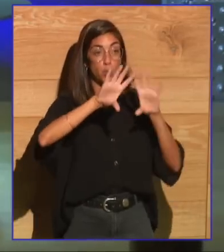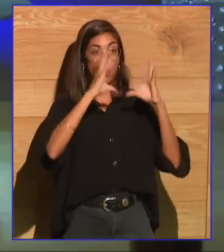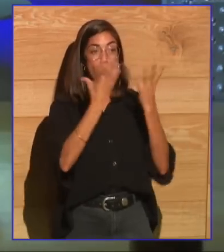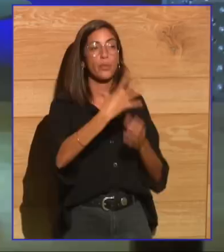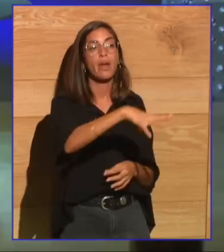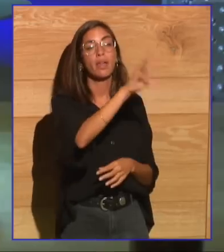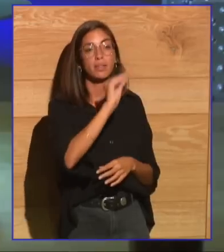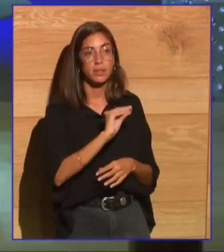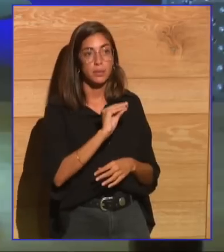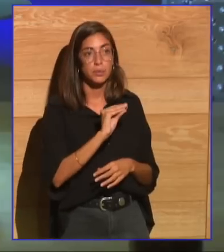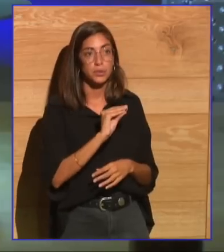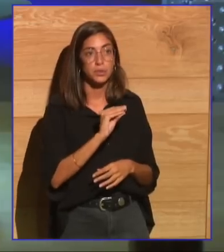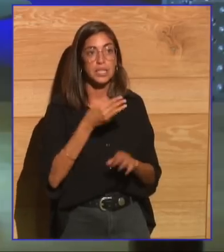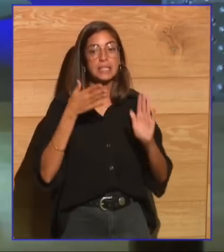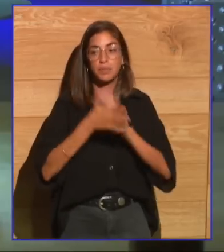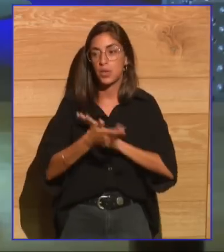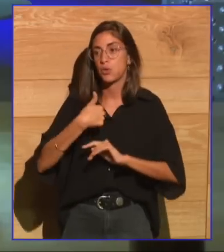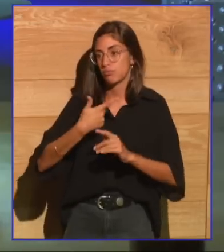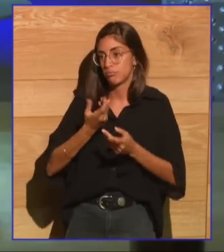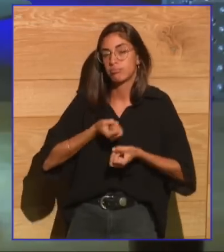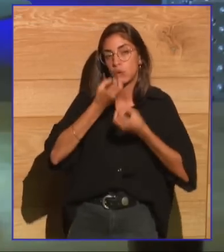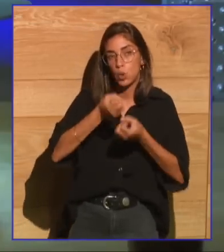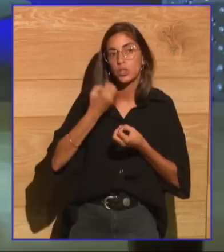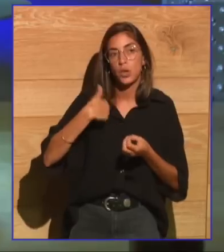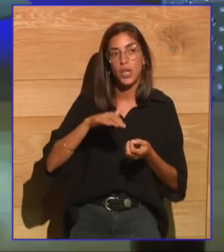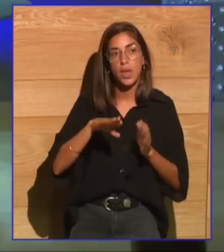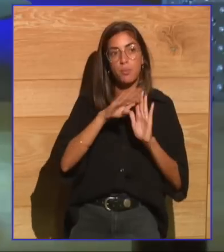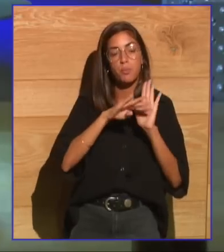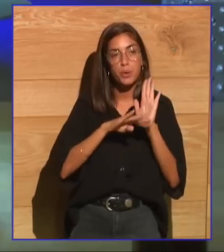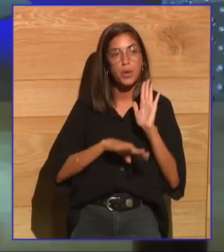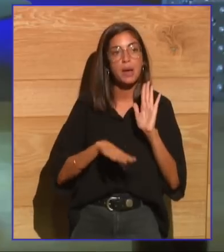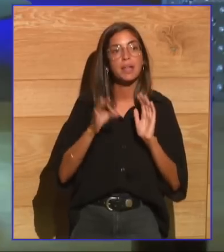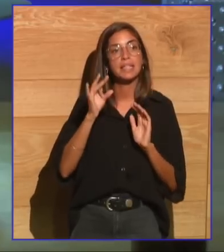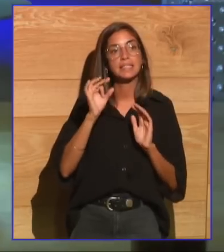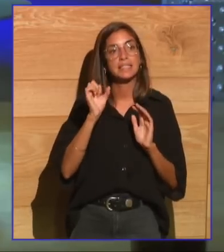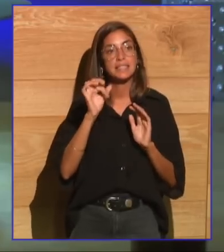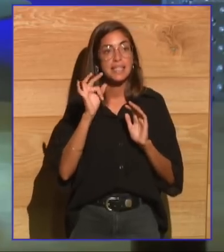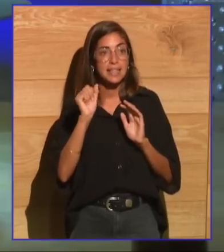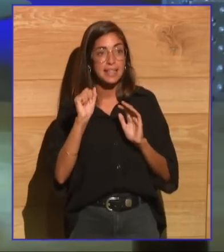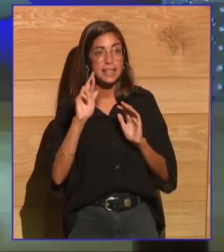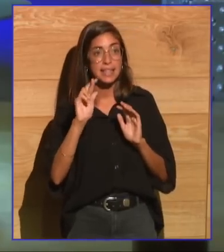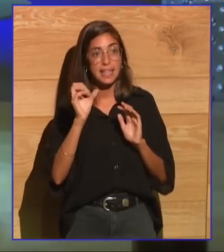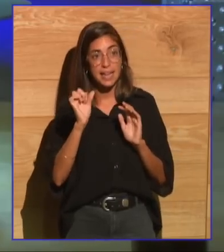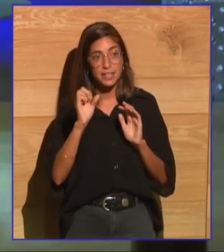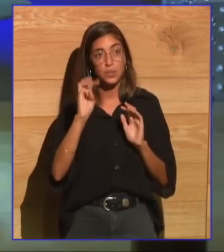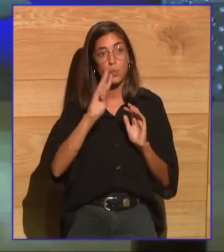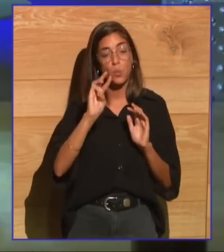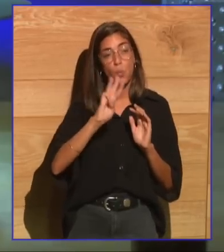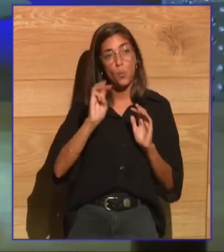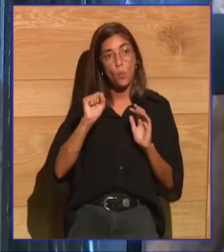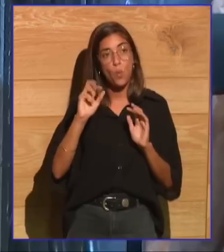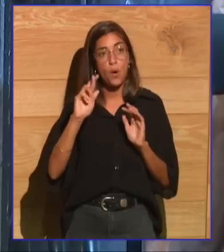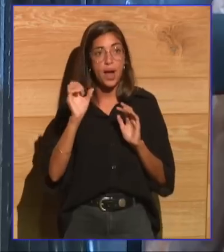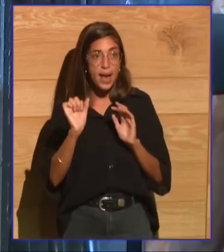decir esto lo he contado en alguna ocasión en el programa que hablamos de star wars y los y la persistencia retiniana